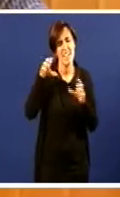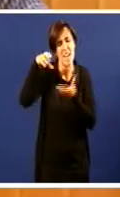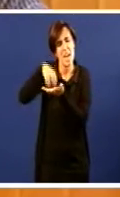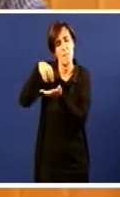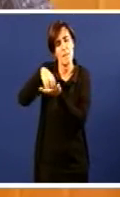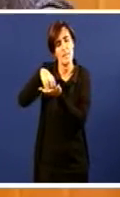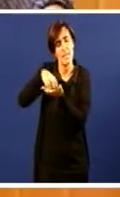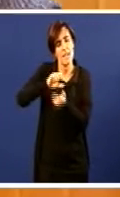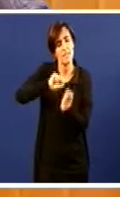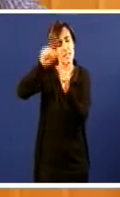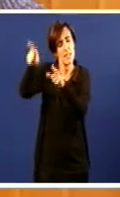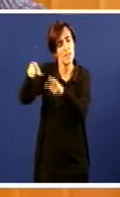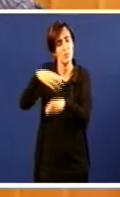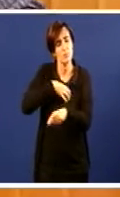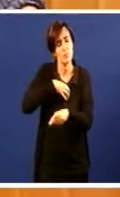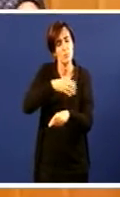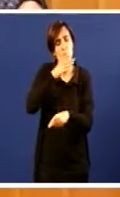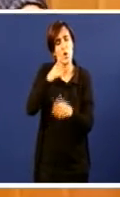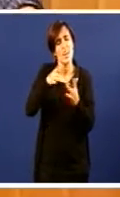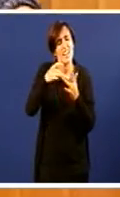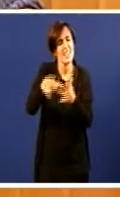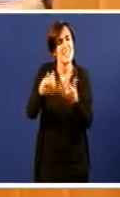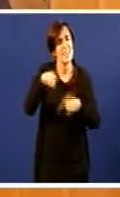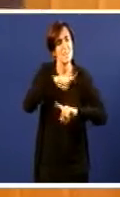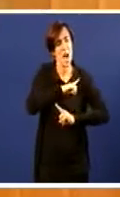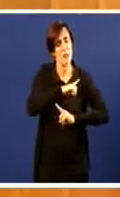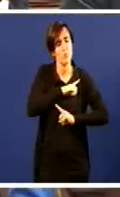Pontevedra é líder de desemprego no país,